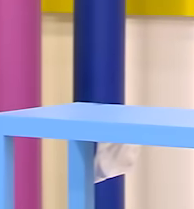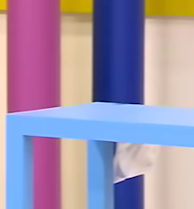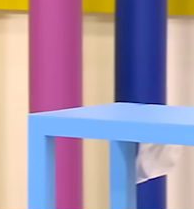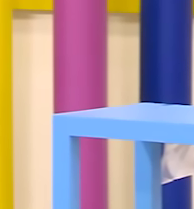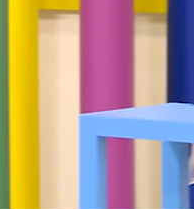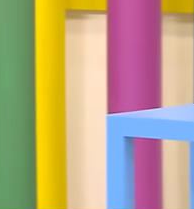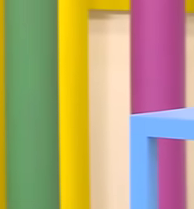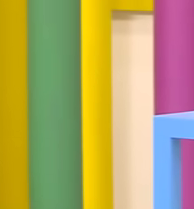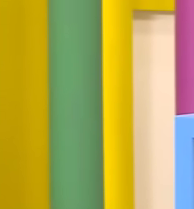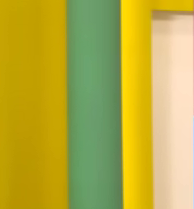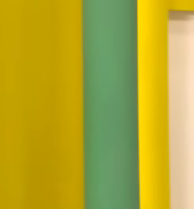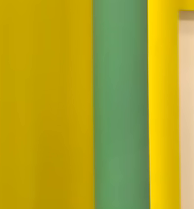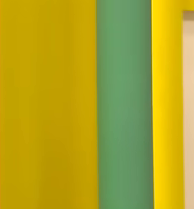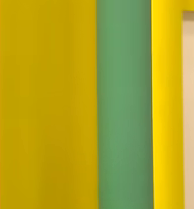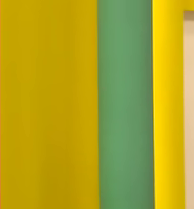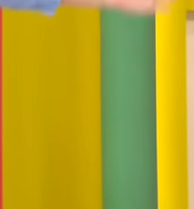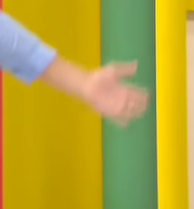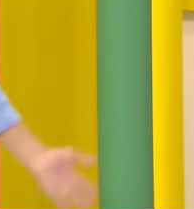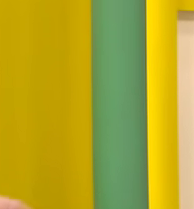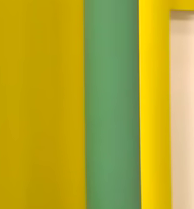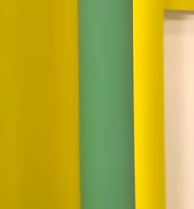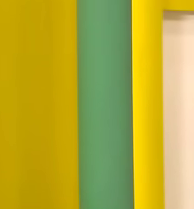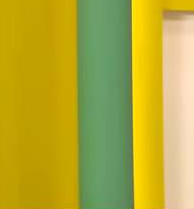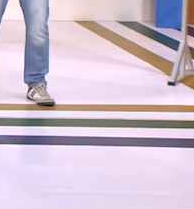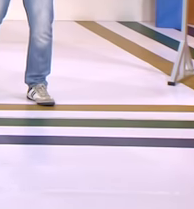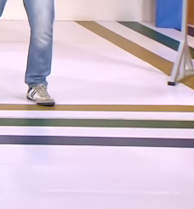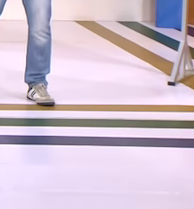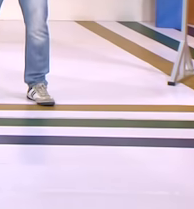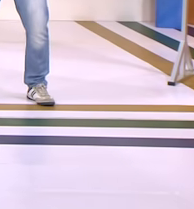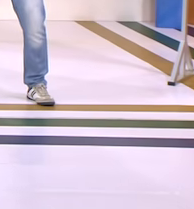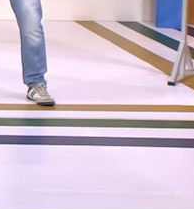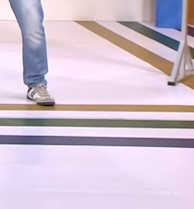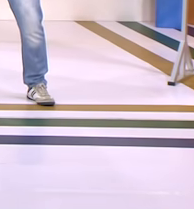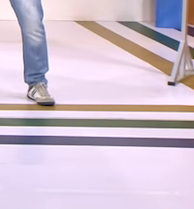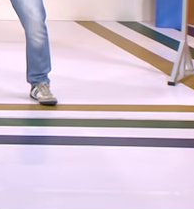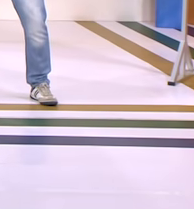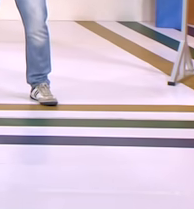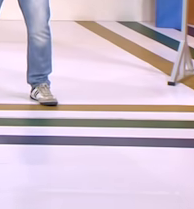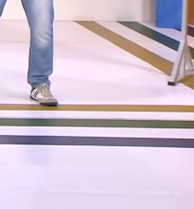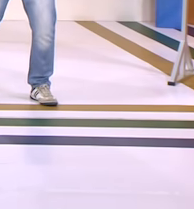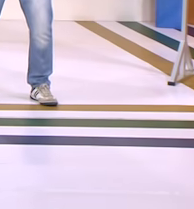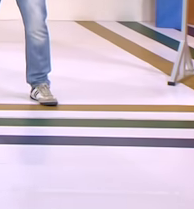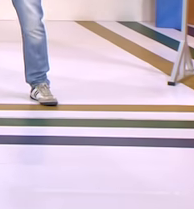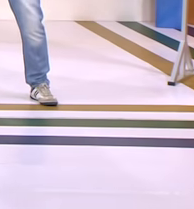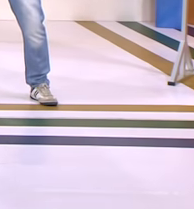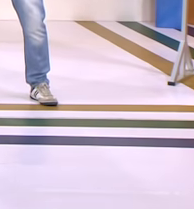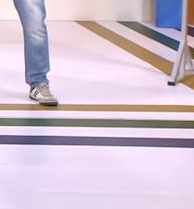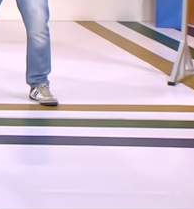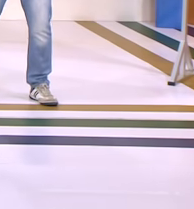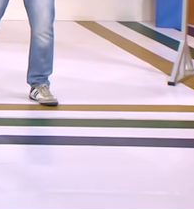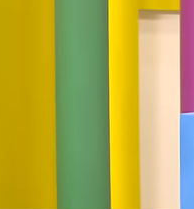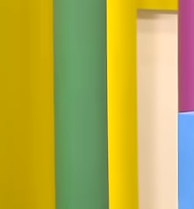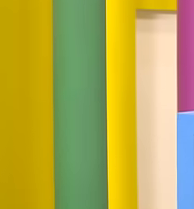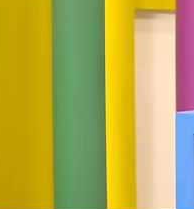Epo, itai, itai, ye. Oh, epo, itai, itai, ye.